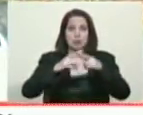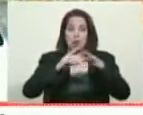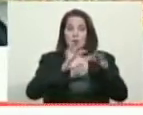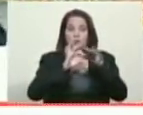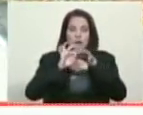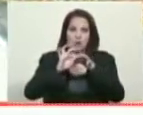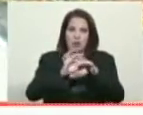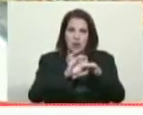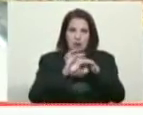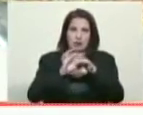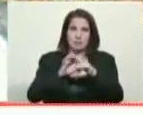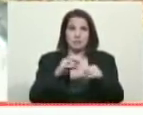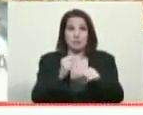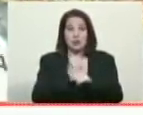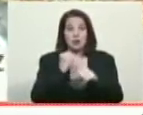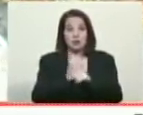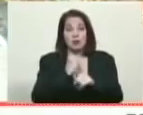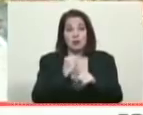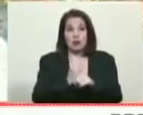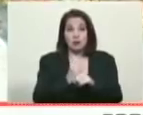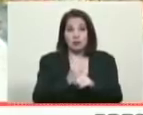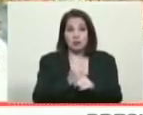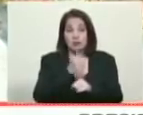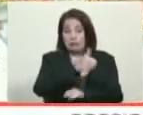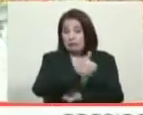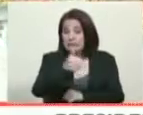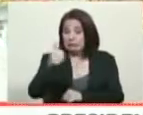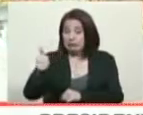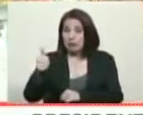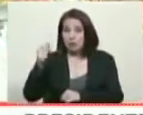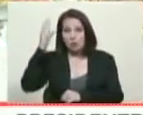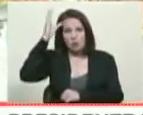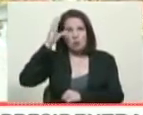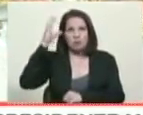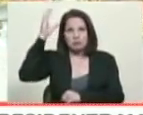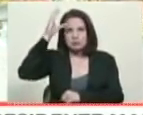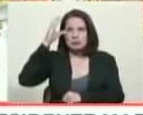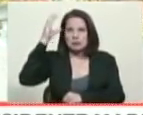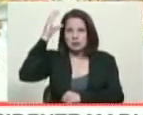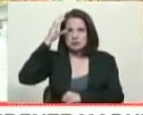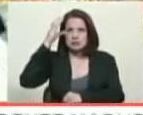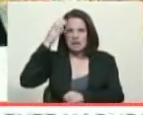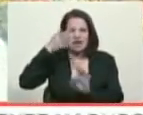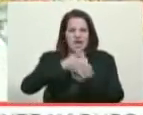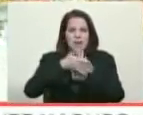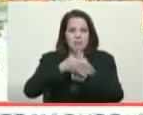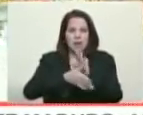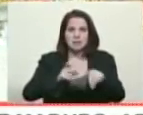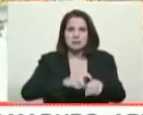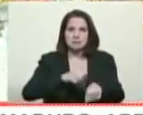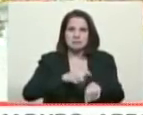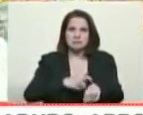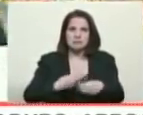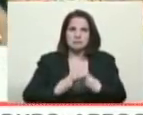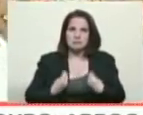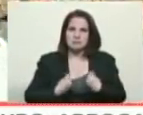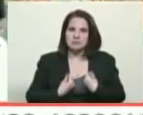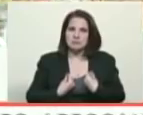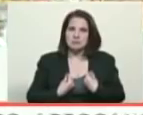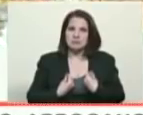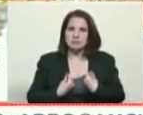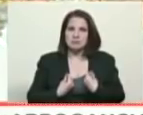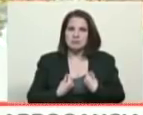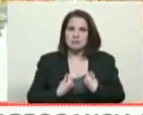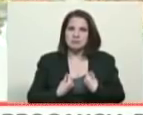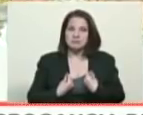de los trabajadores y trabajadores mucha conciencia del momento que nosotros estamos viviendo y que nos